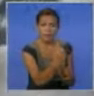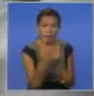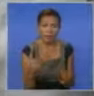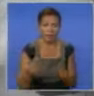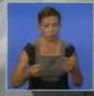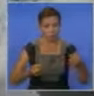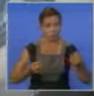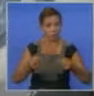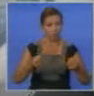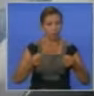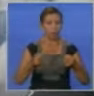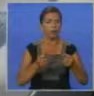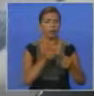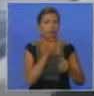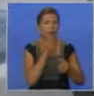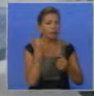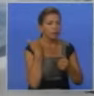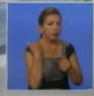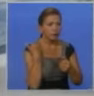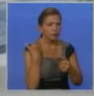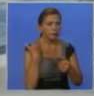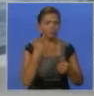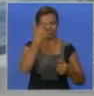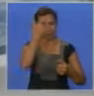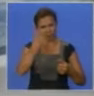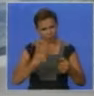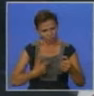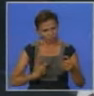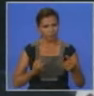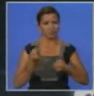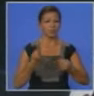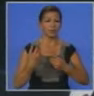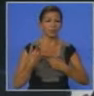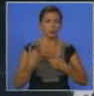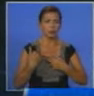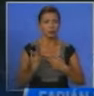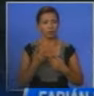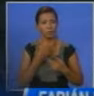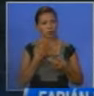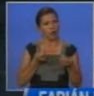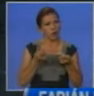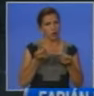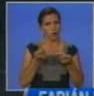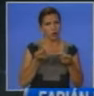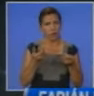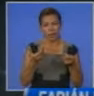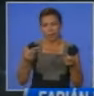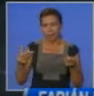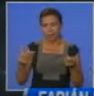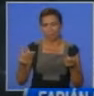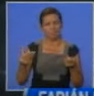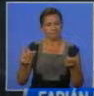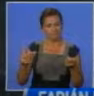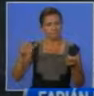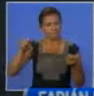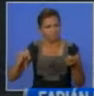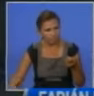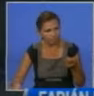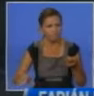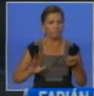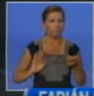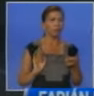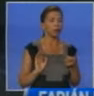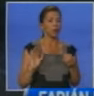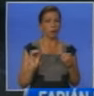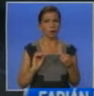al momento de conducir recae únicamente en el conductor. Que no solamente es el tema de hablar por celular, sino también mensajear. A